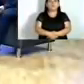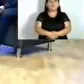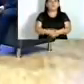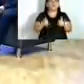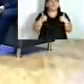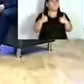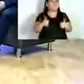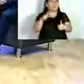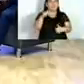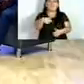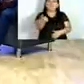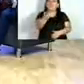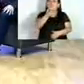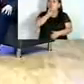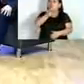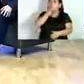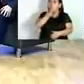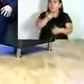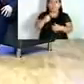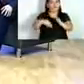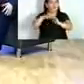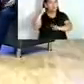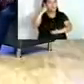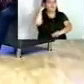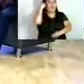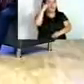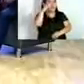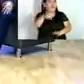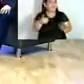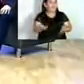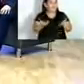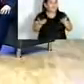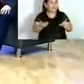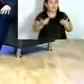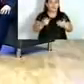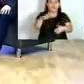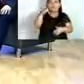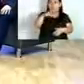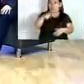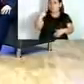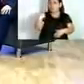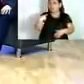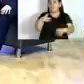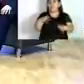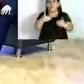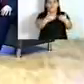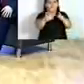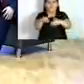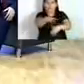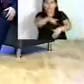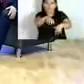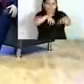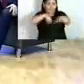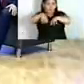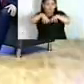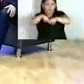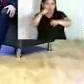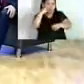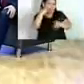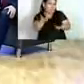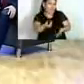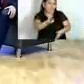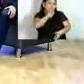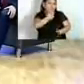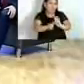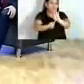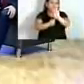Muy bien, estas han sido algunas de las noticias más importantes que se han desarrollado en el transcurso de las últimas horas en diferentes puntos de la República, y se las presentamos aquí